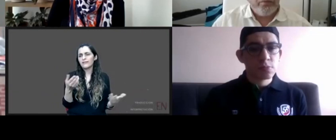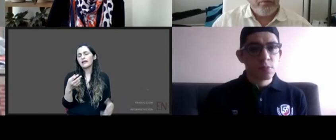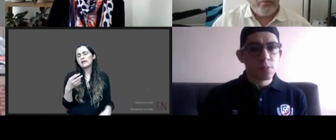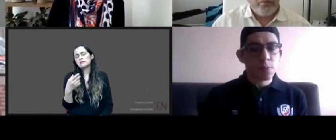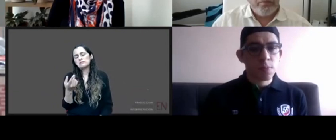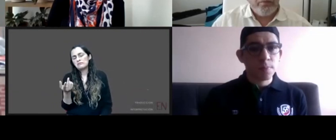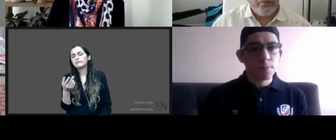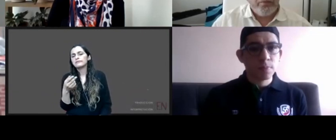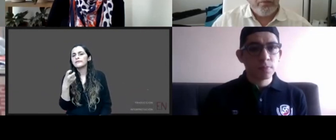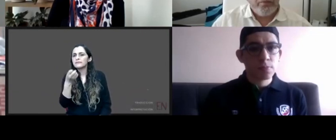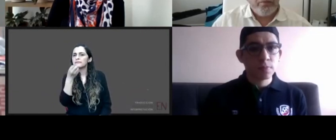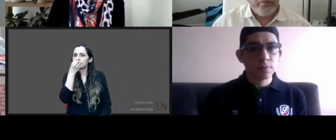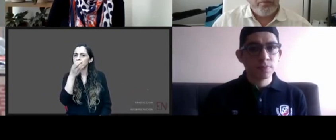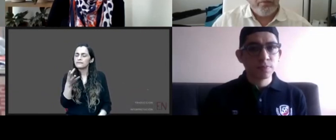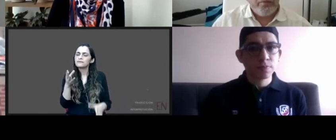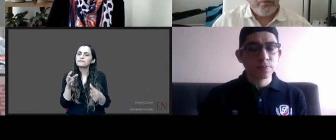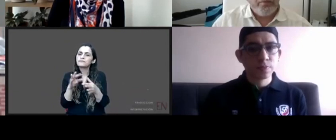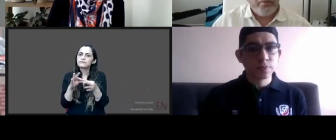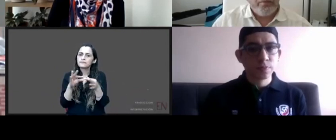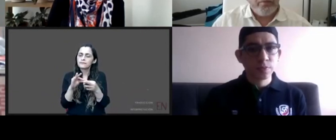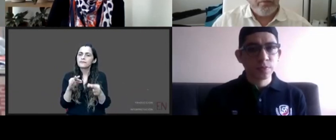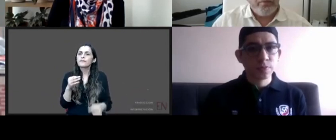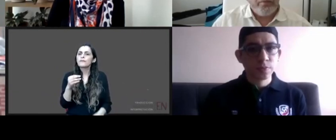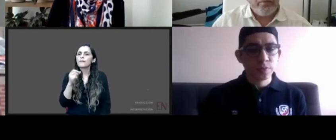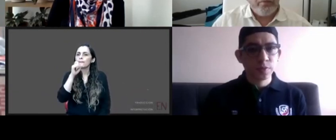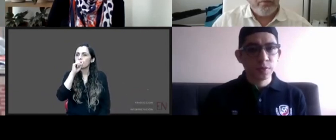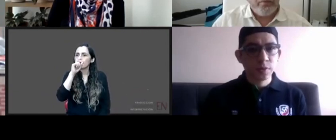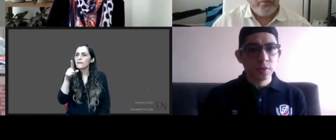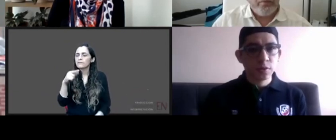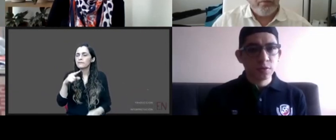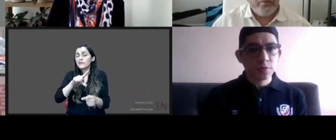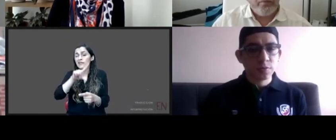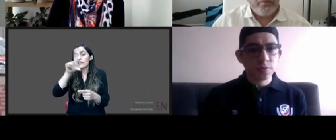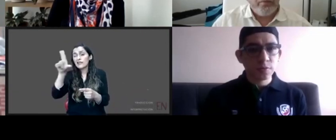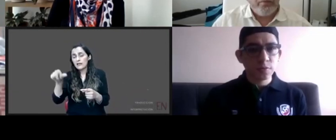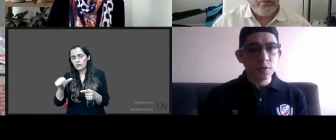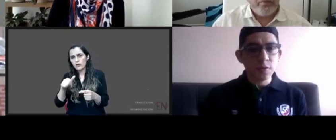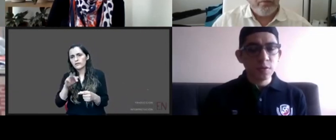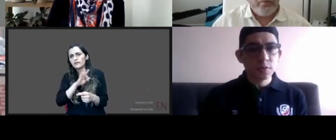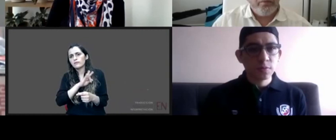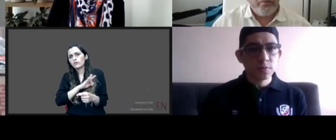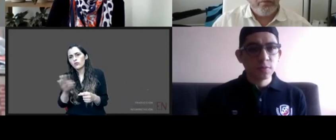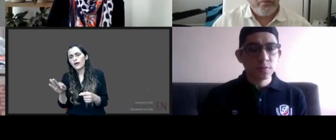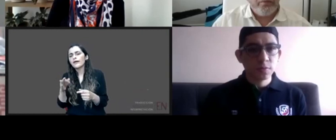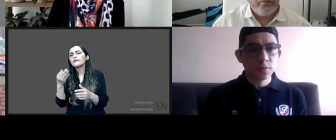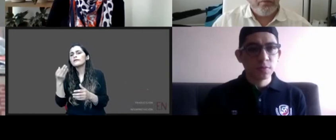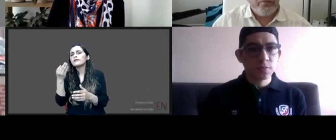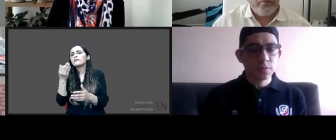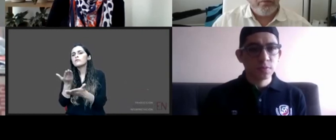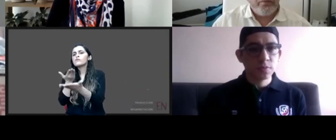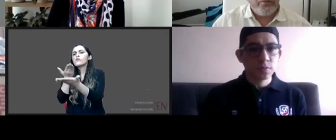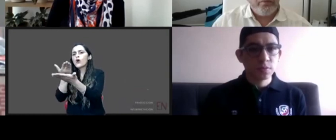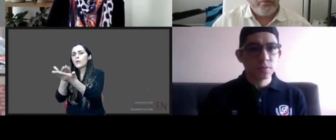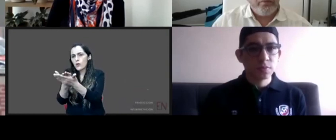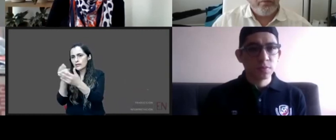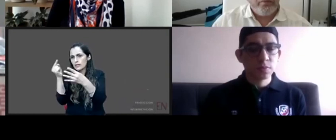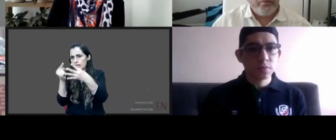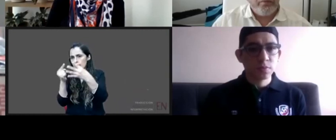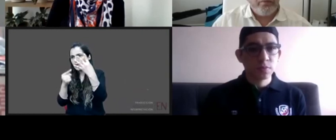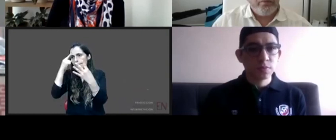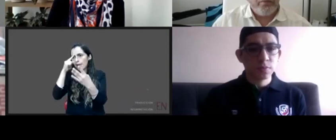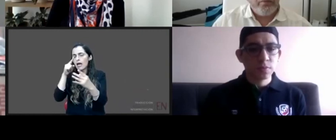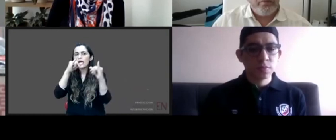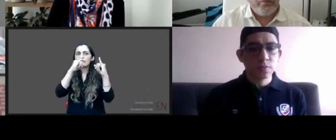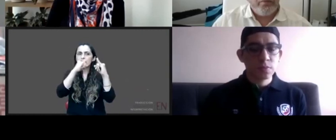pendientes, que igual vamos a volver con ello, los pendientes que hay a nivel público, a nivel de política pública, a nivel de